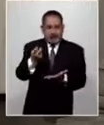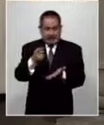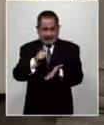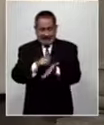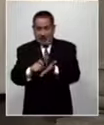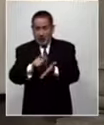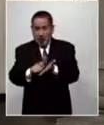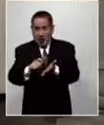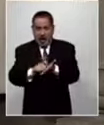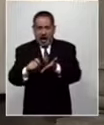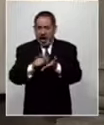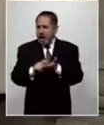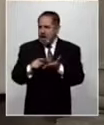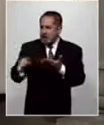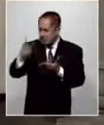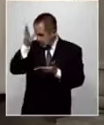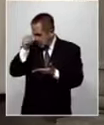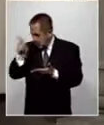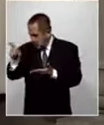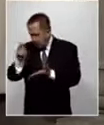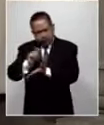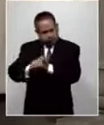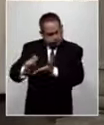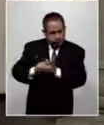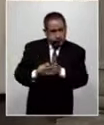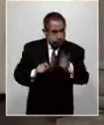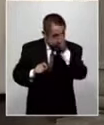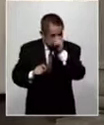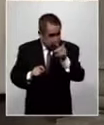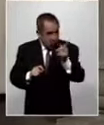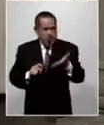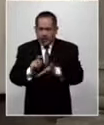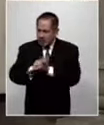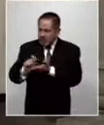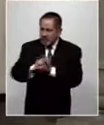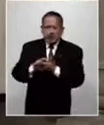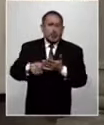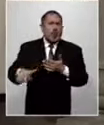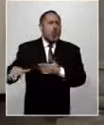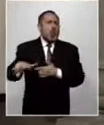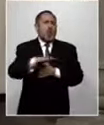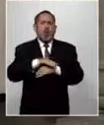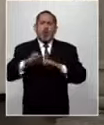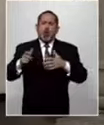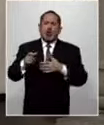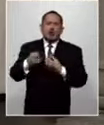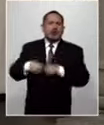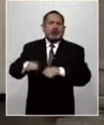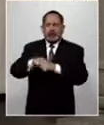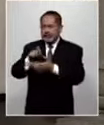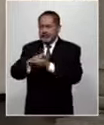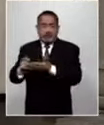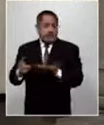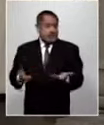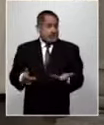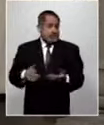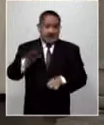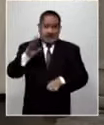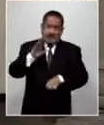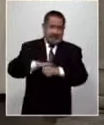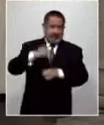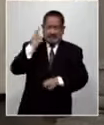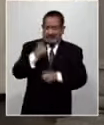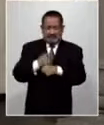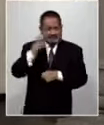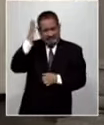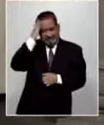logramos ponernos de acuerdo como sociedad. Y nuestro texto fundamental, por